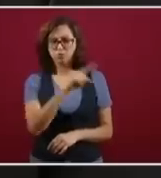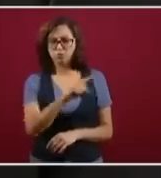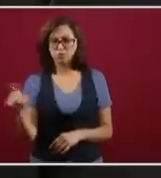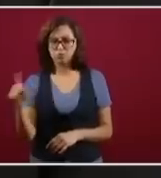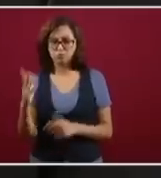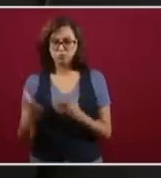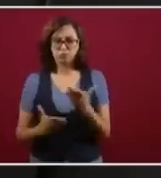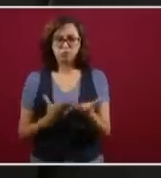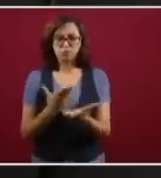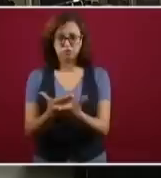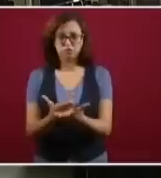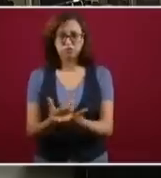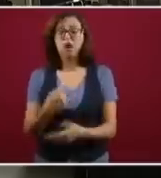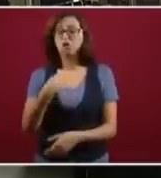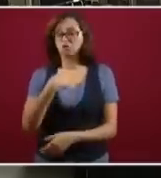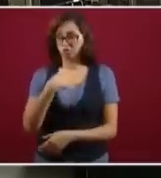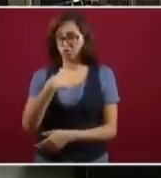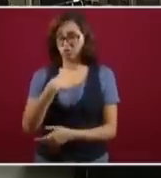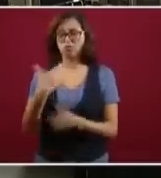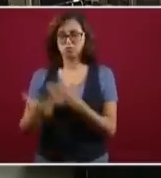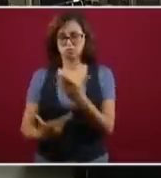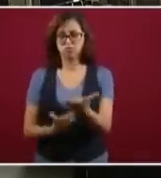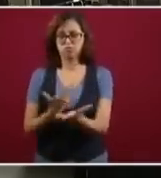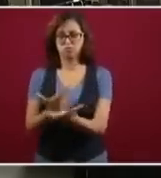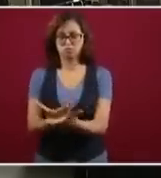Yo, presidente. Sí.